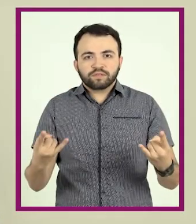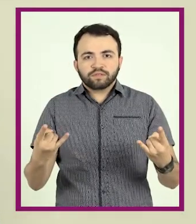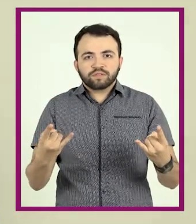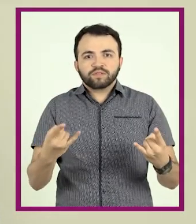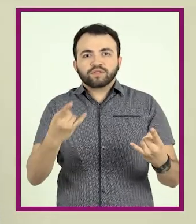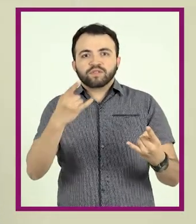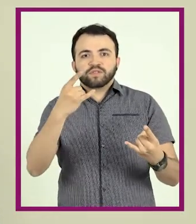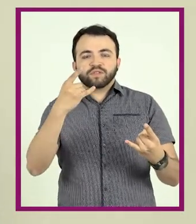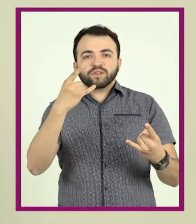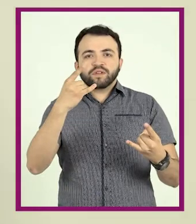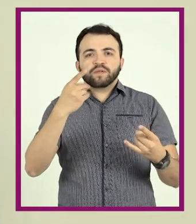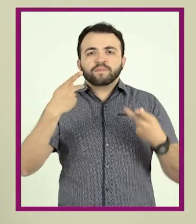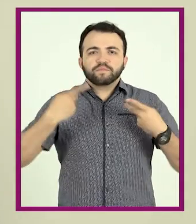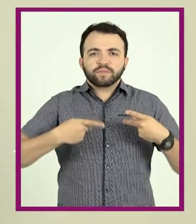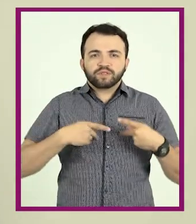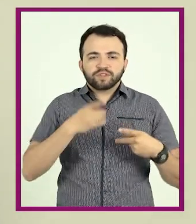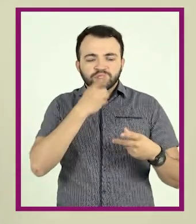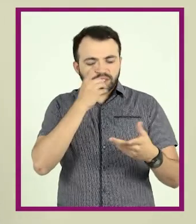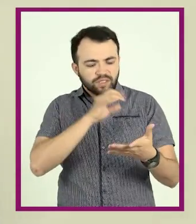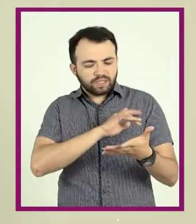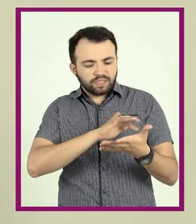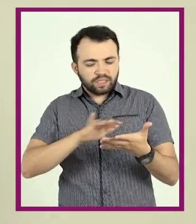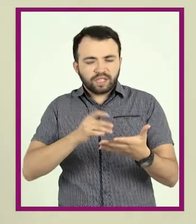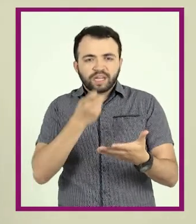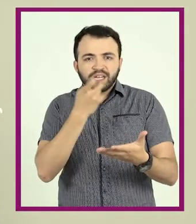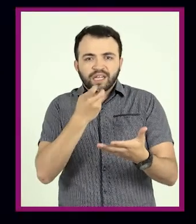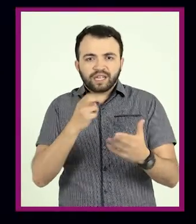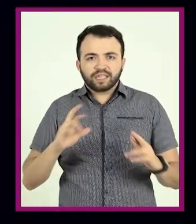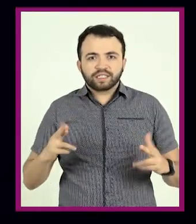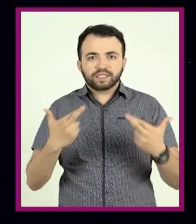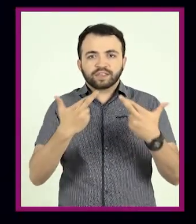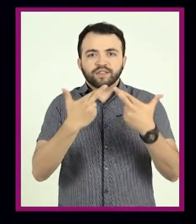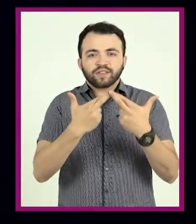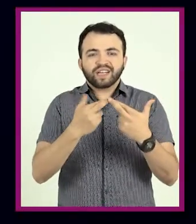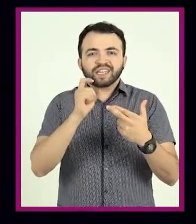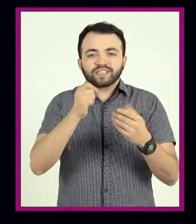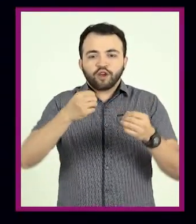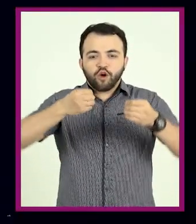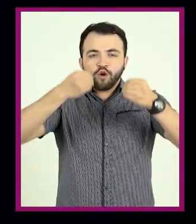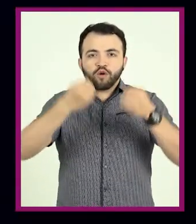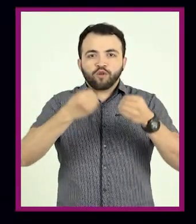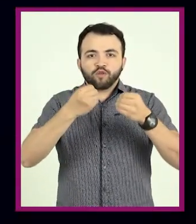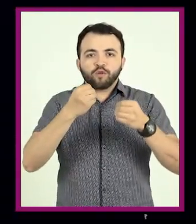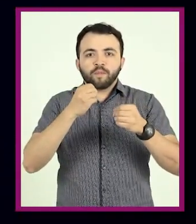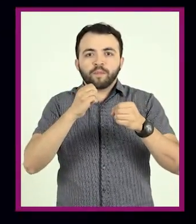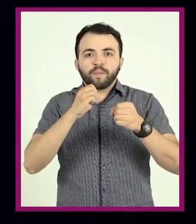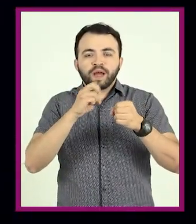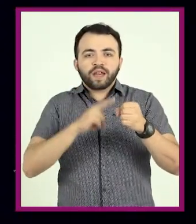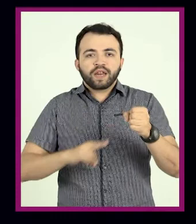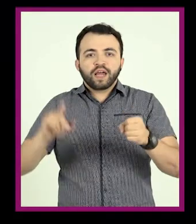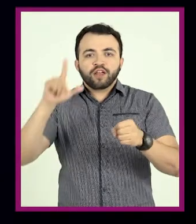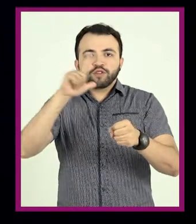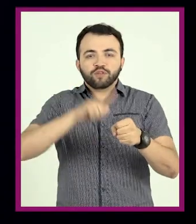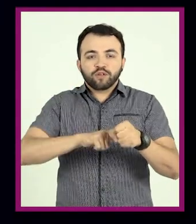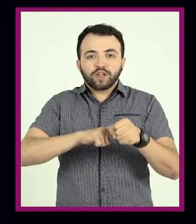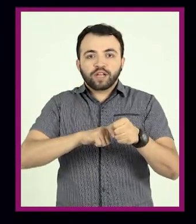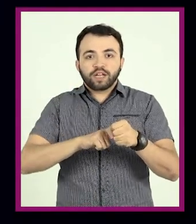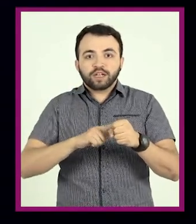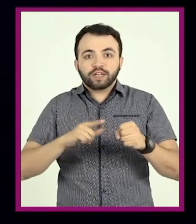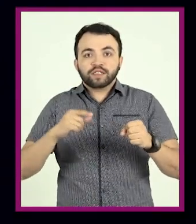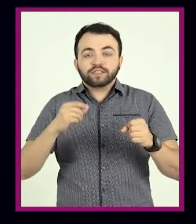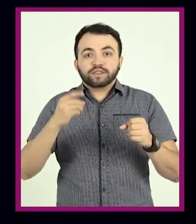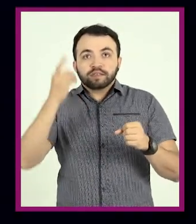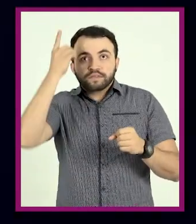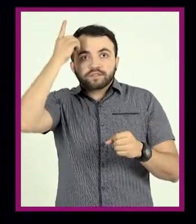el filósofo romano Cicerón definió a la religión como todo aquello que se ocupa de una naturaleza superior a la